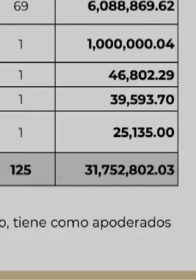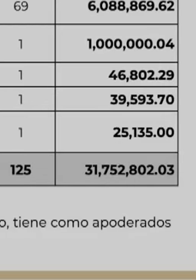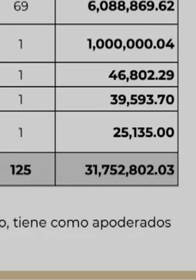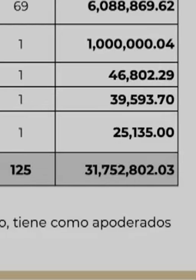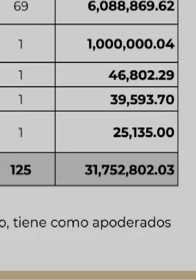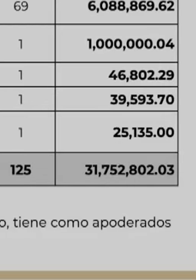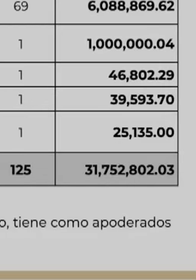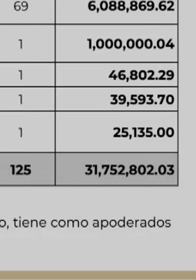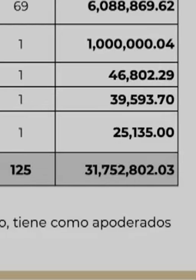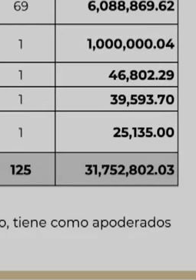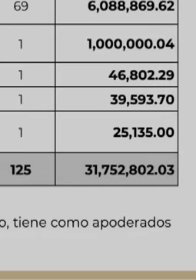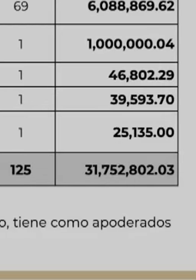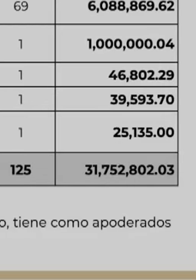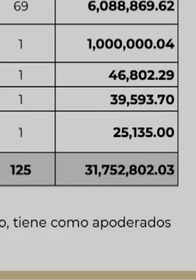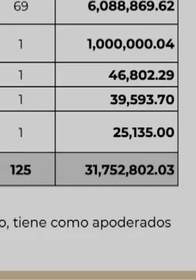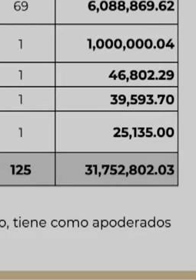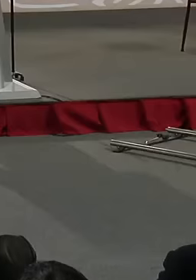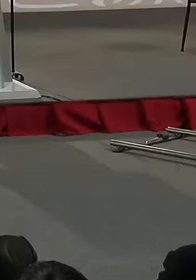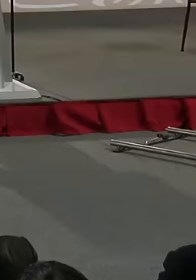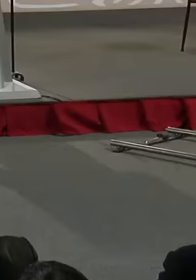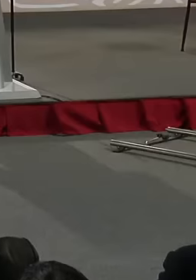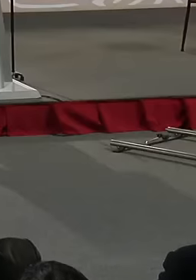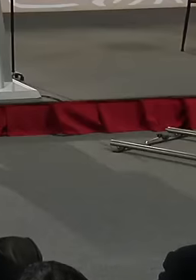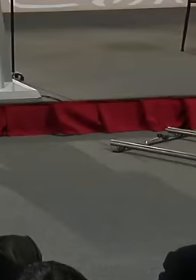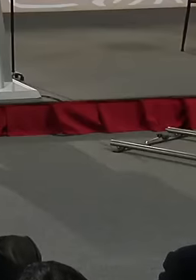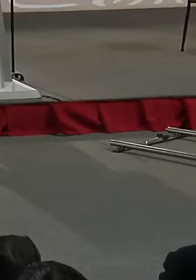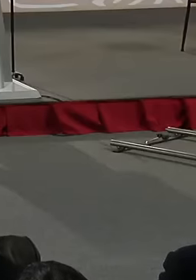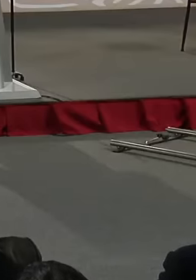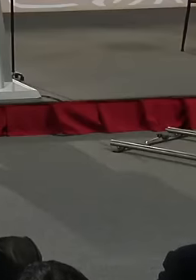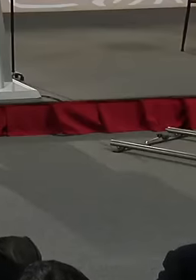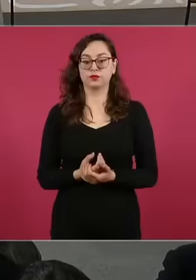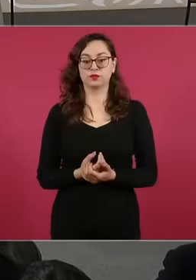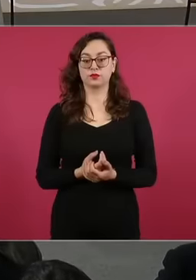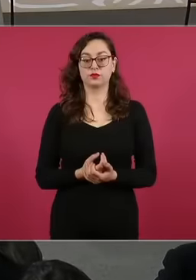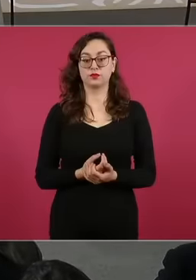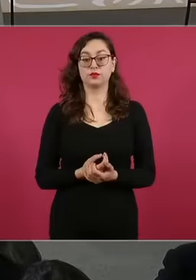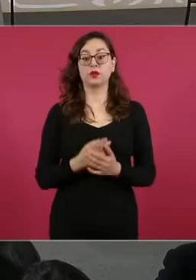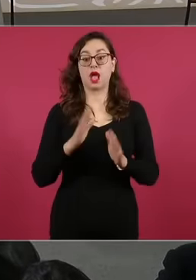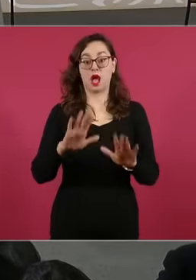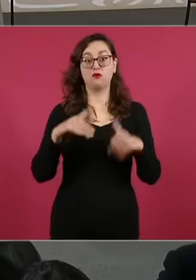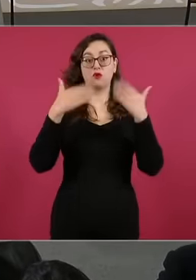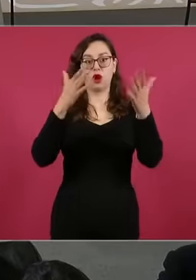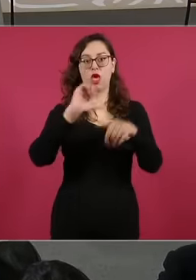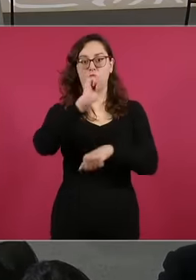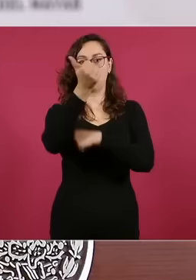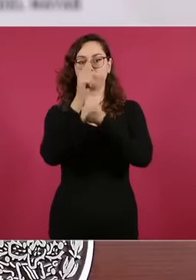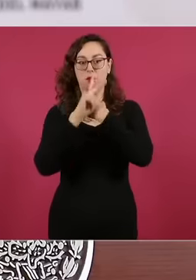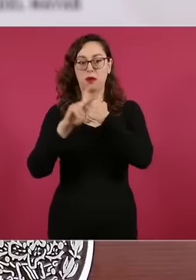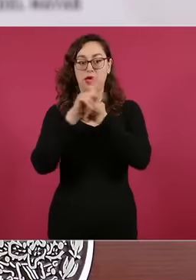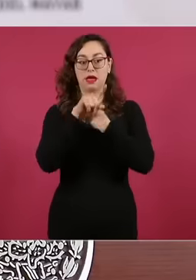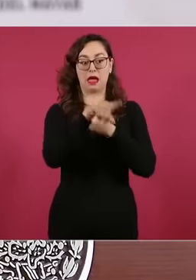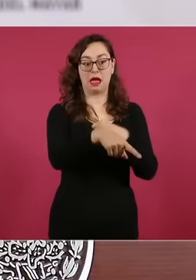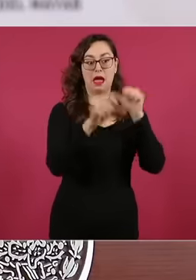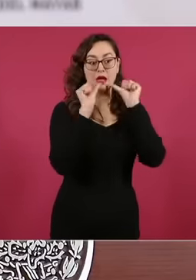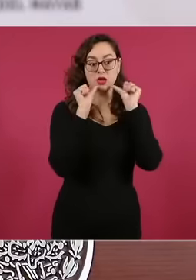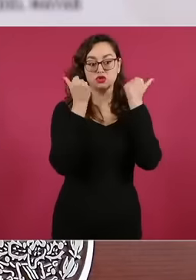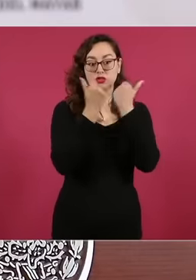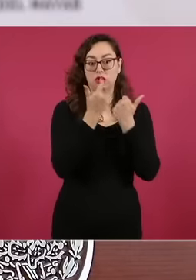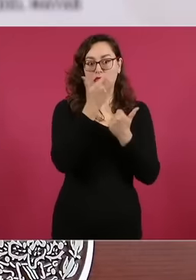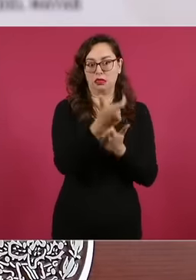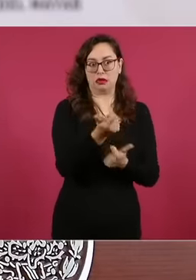25,135 pesos, una operación. Un total de transferencias al extranjero de la Asociación